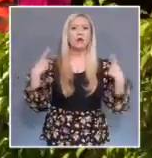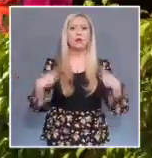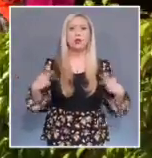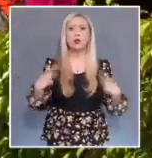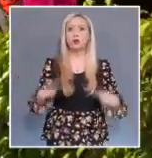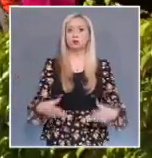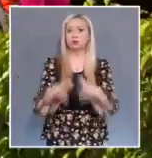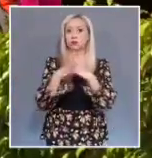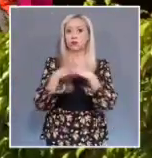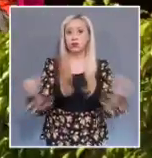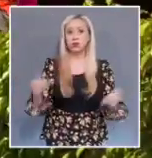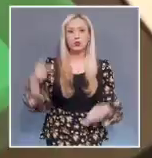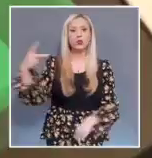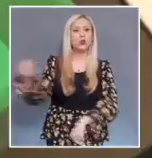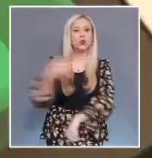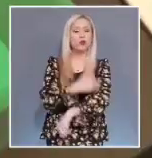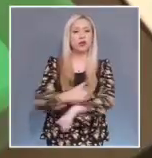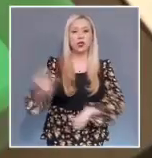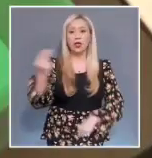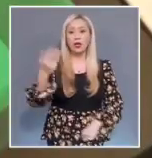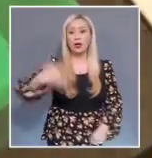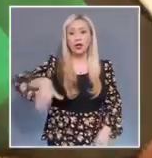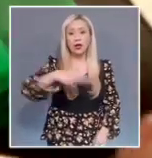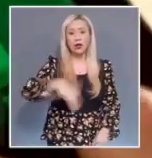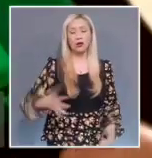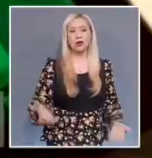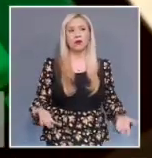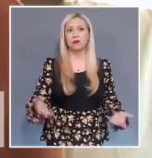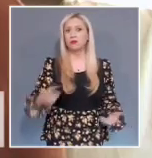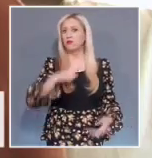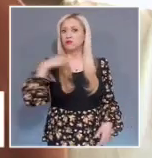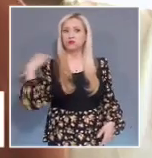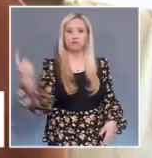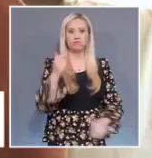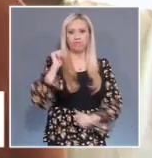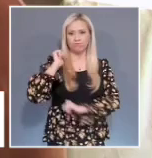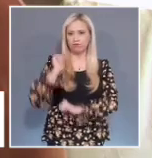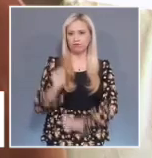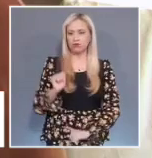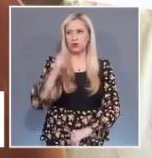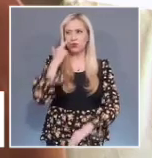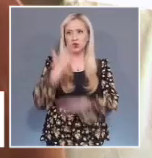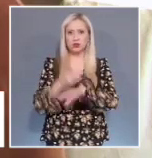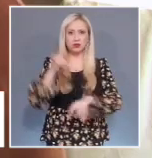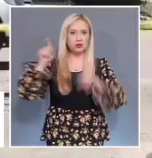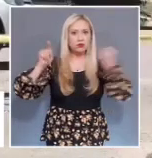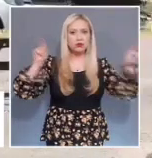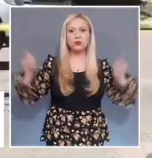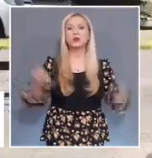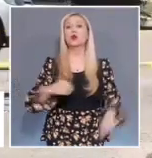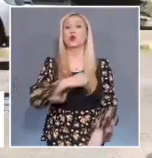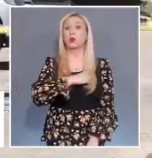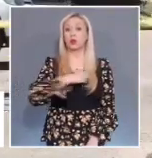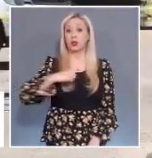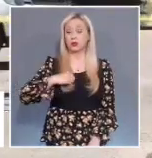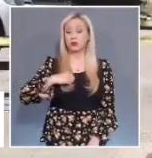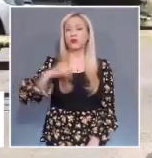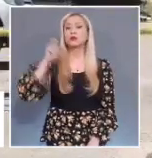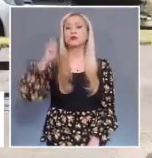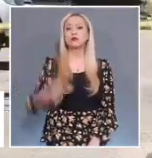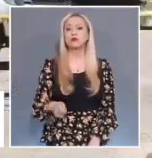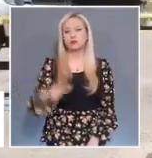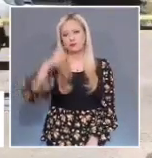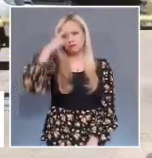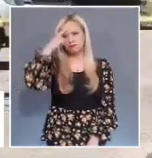para garantizarlo, todas las autoridades, en el ámbito de sus competencias, tienen el deber de ejecutar las acciones necesarias